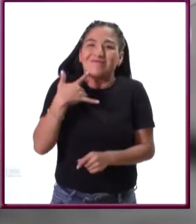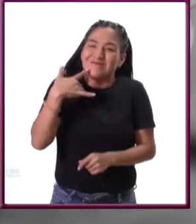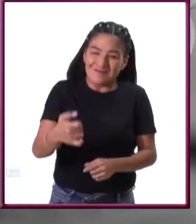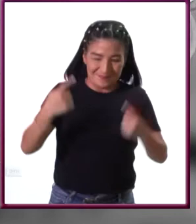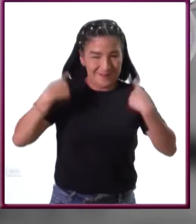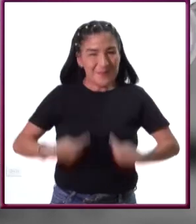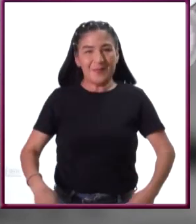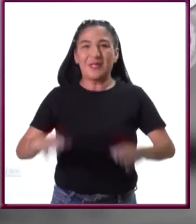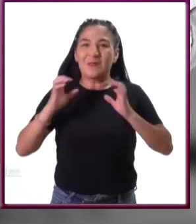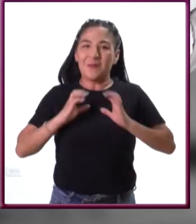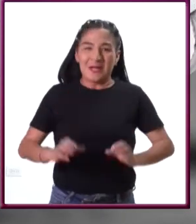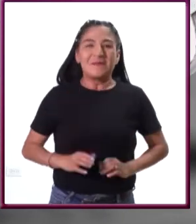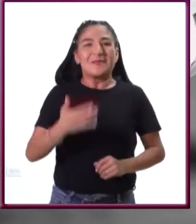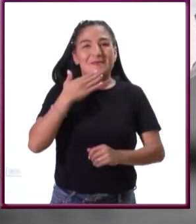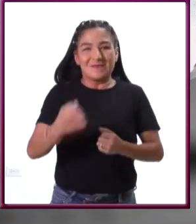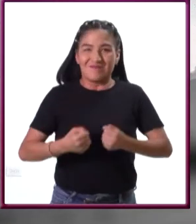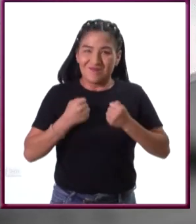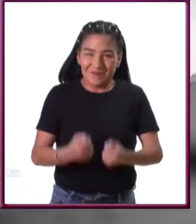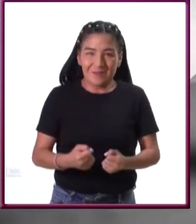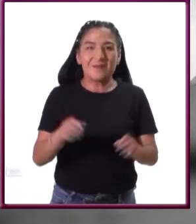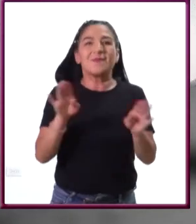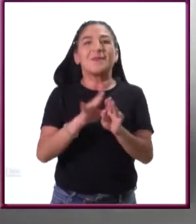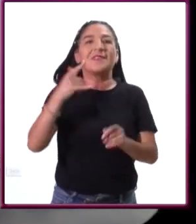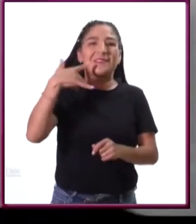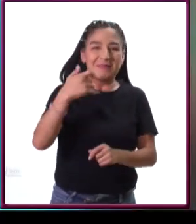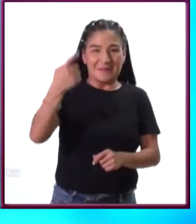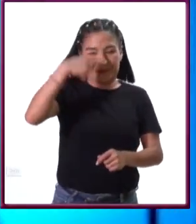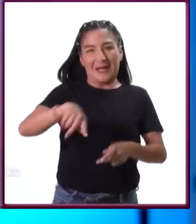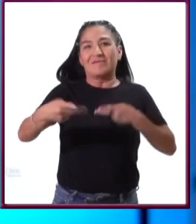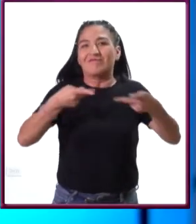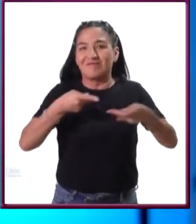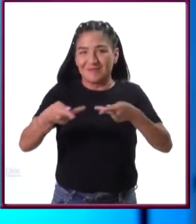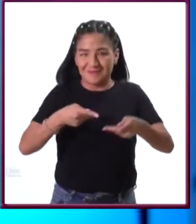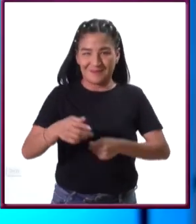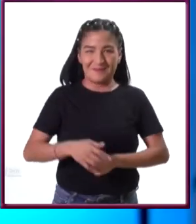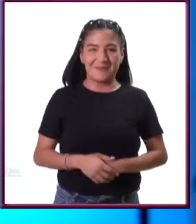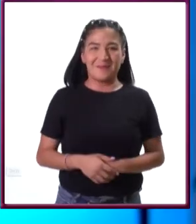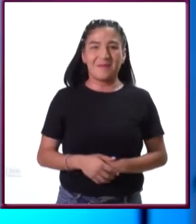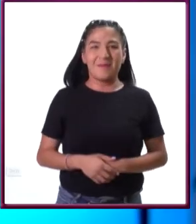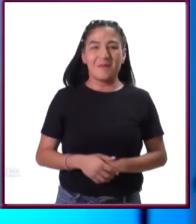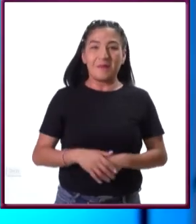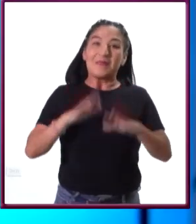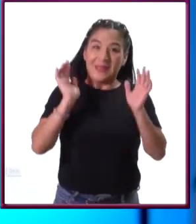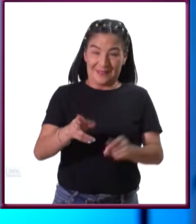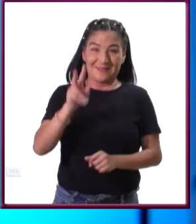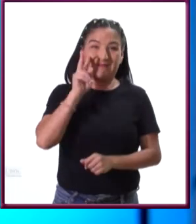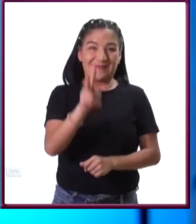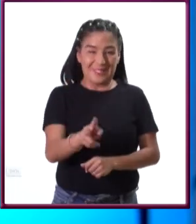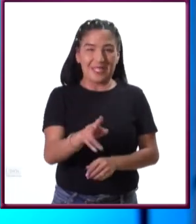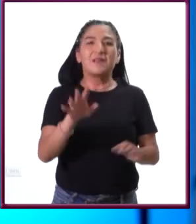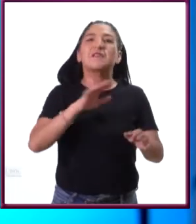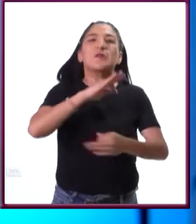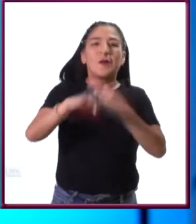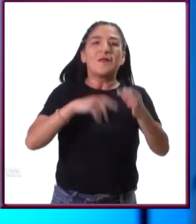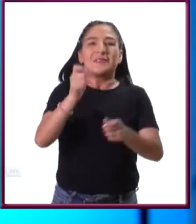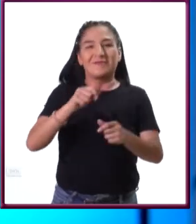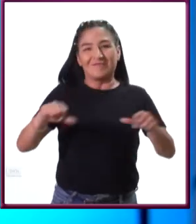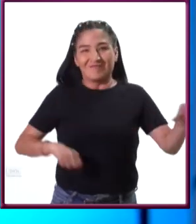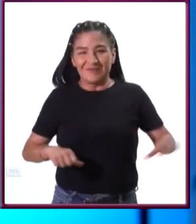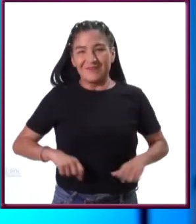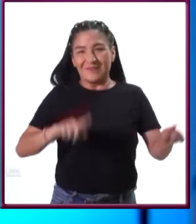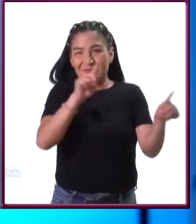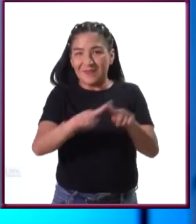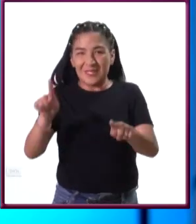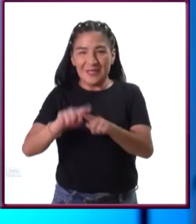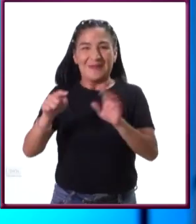es decir, requiere mucho esfuerzo en su preparación. Como hemos visto, todas estas actividades físicas retratadas por